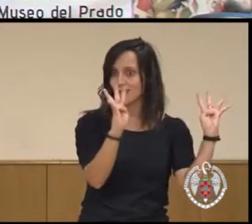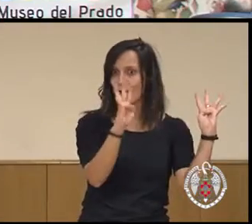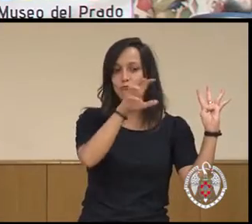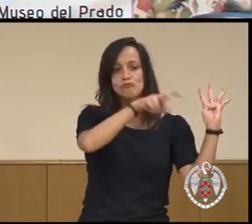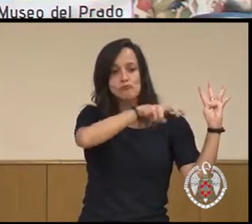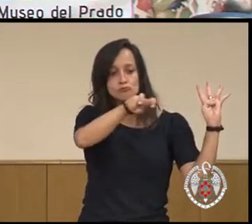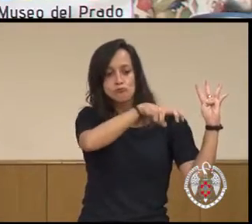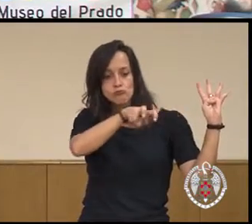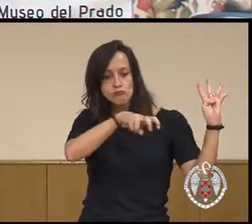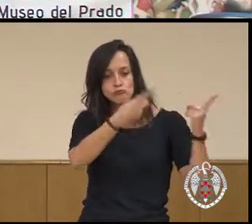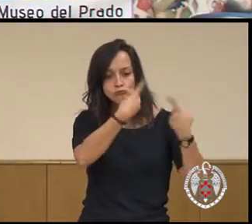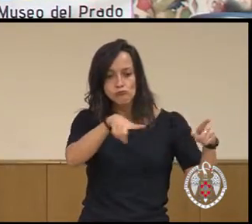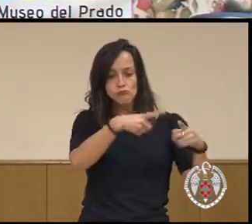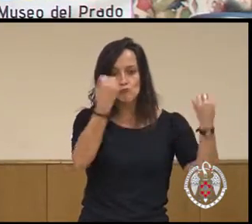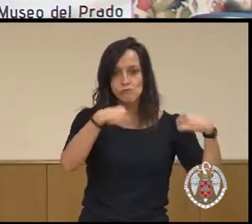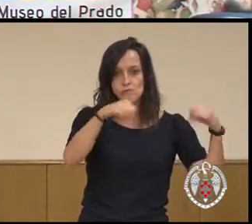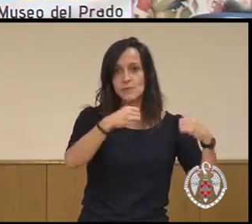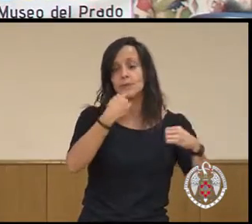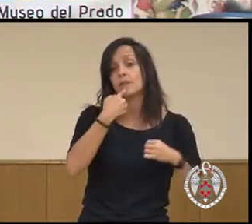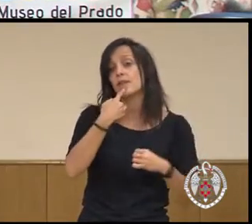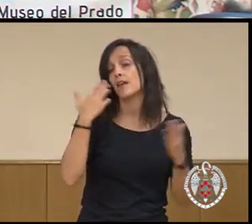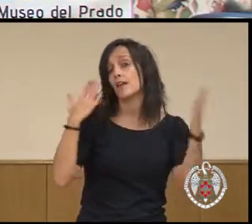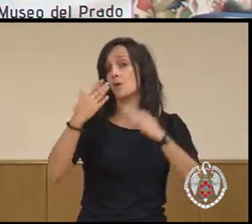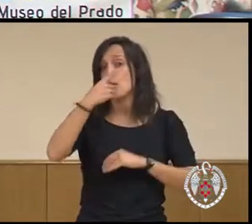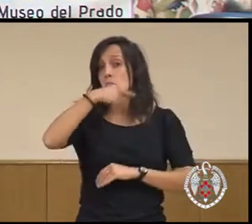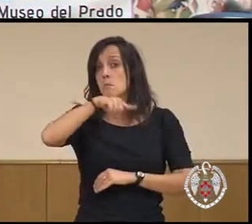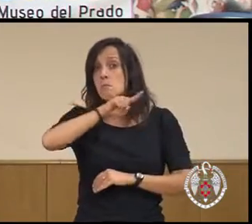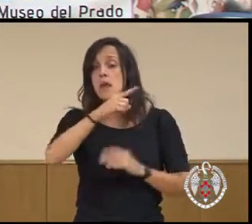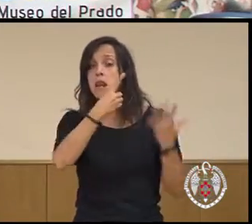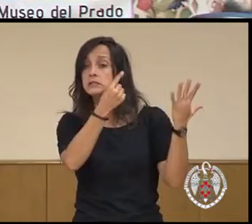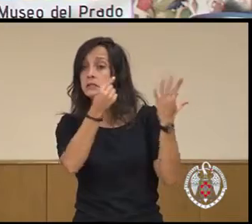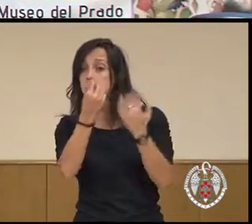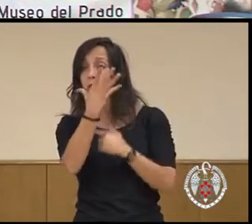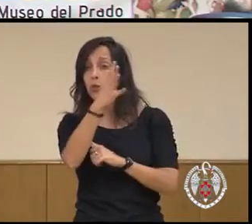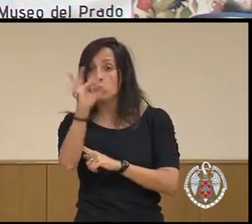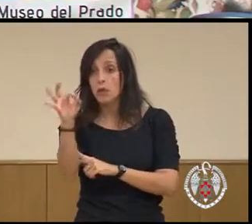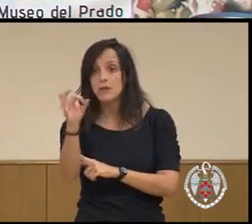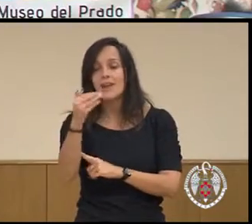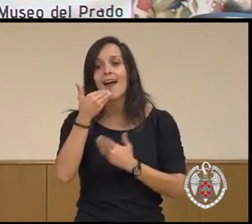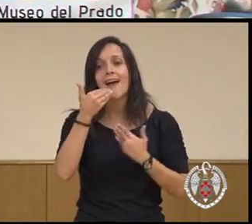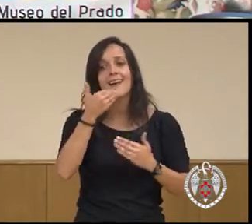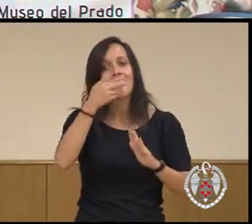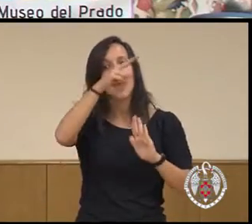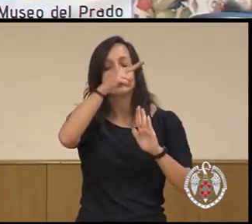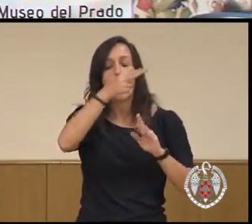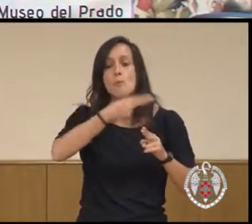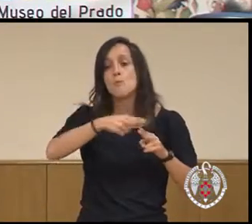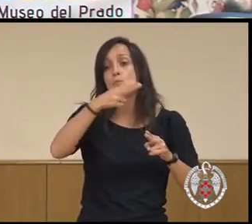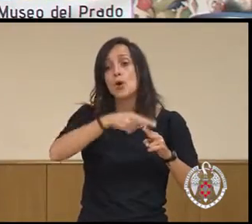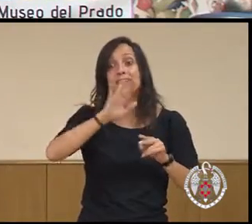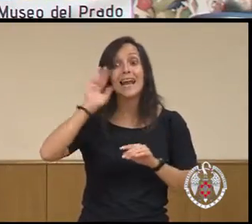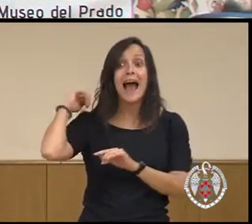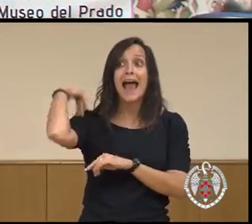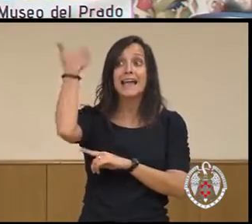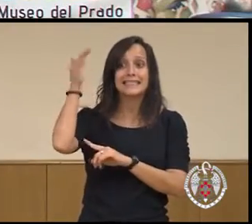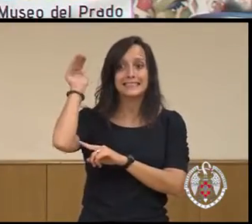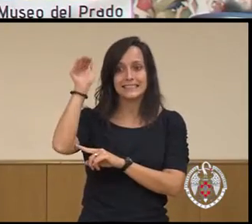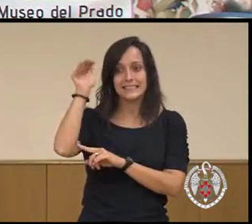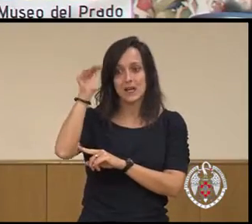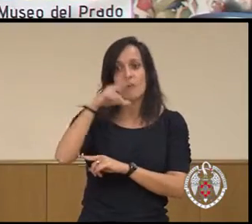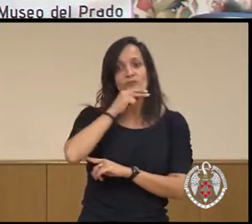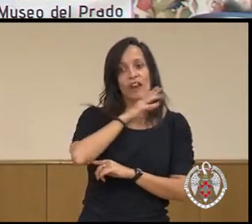ópera en esta década de 1650 gracias a la política exterior de Felipe IV. Por otro lado, Stradling,